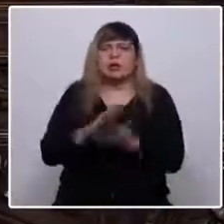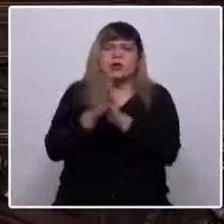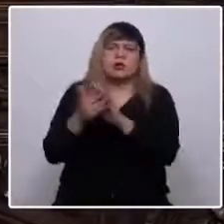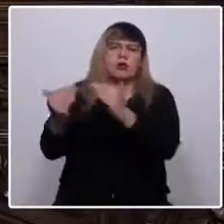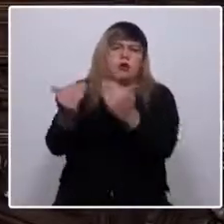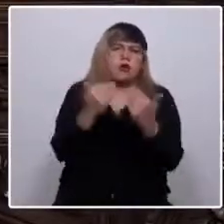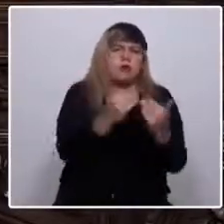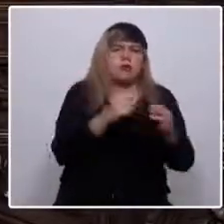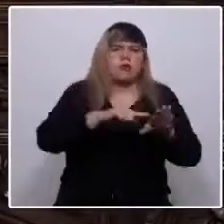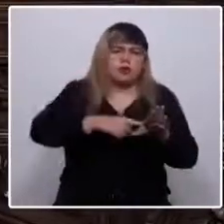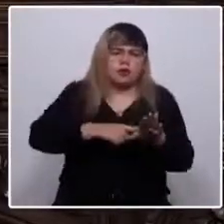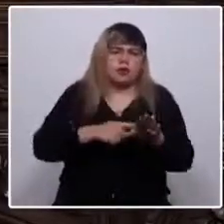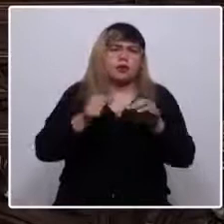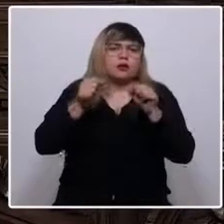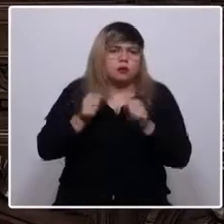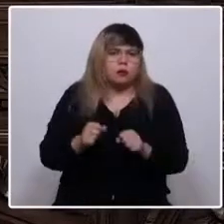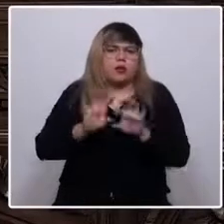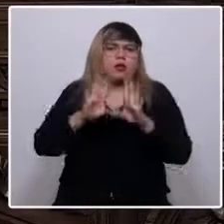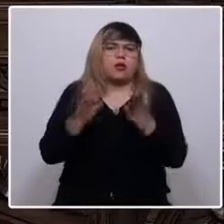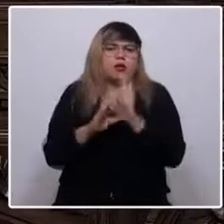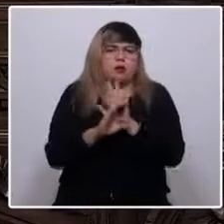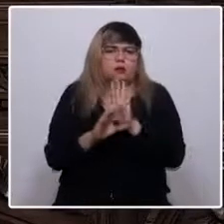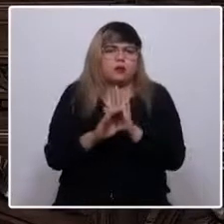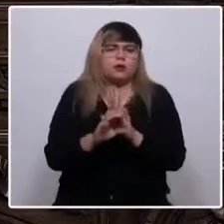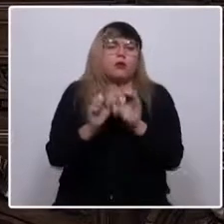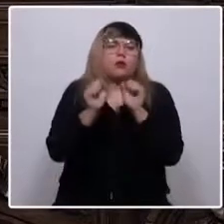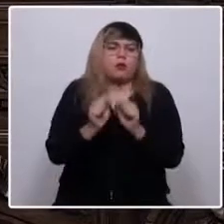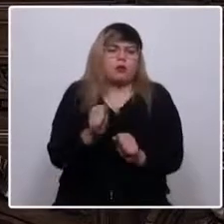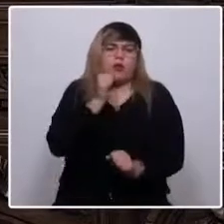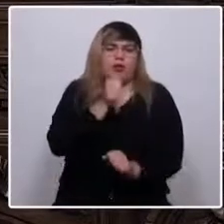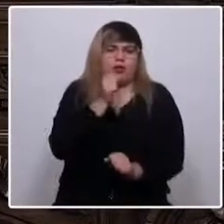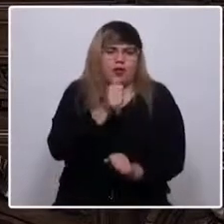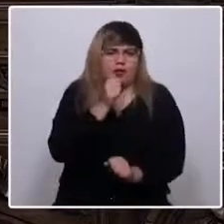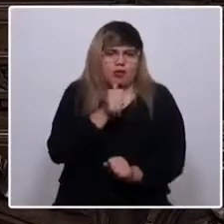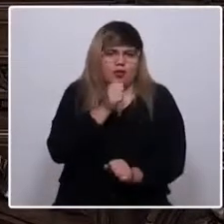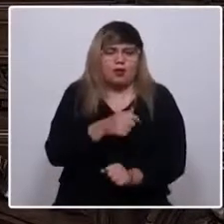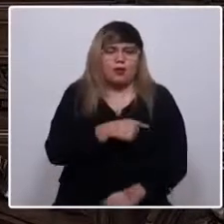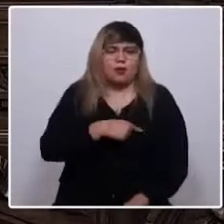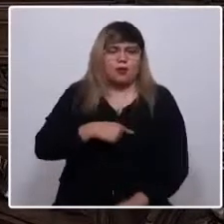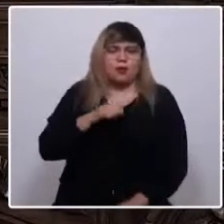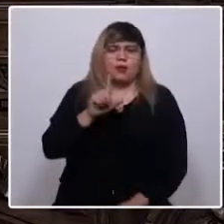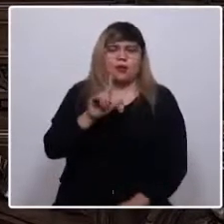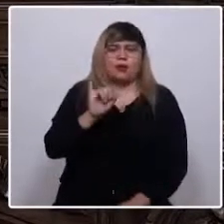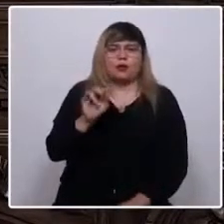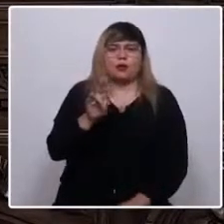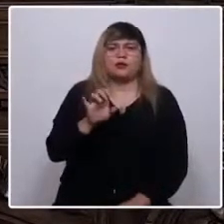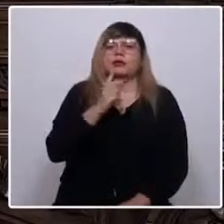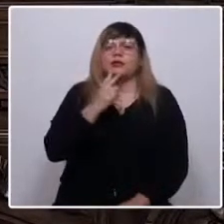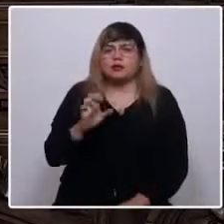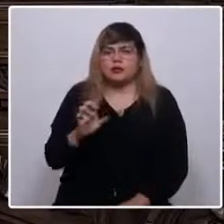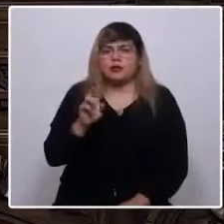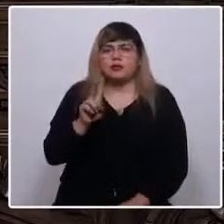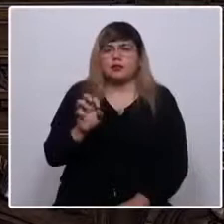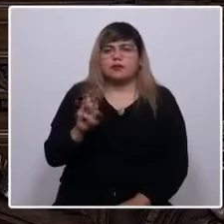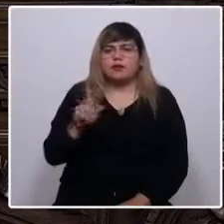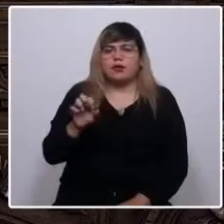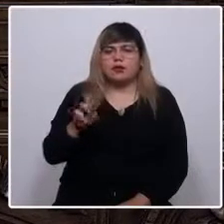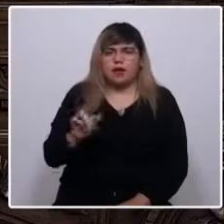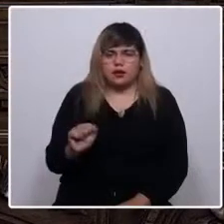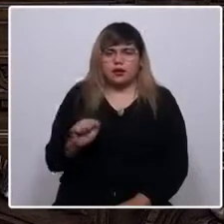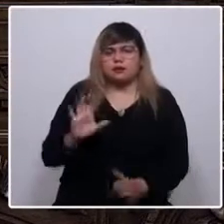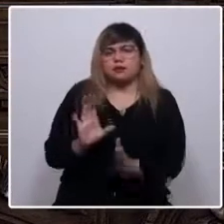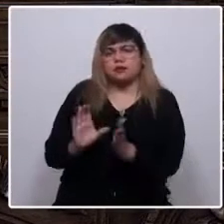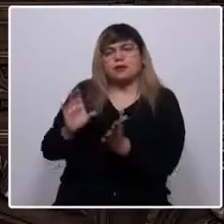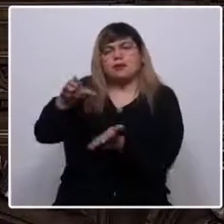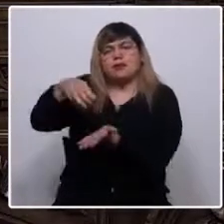que hace posible que esta convención se haga posible de día a día mi nombre es lisa albergará soy del distrito